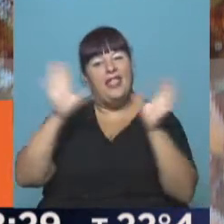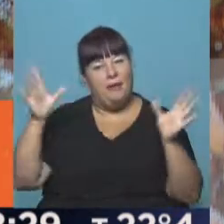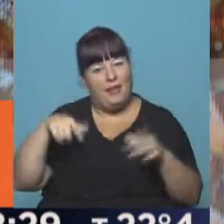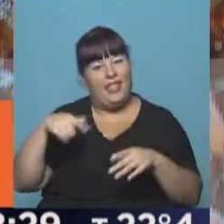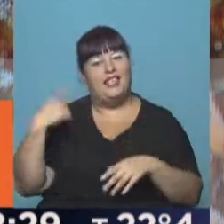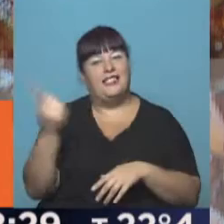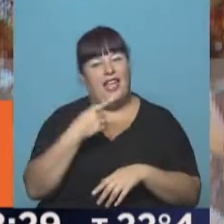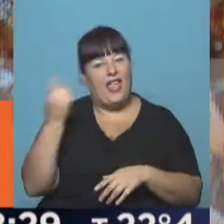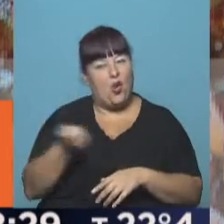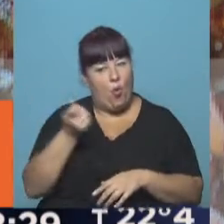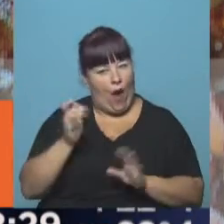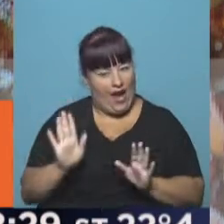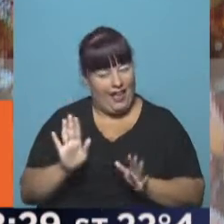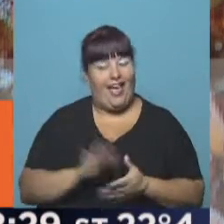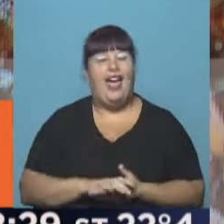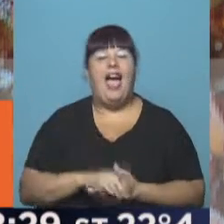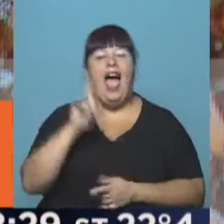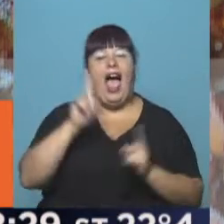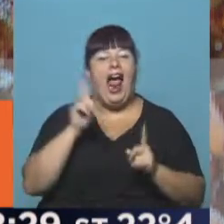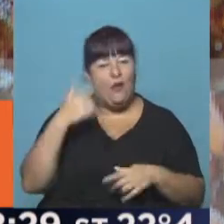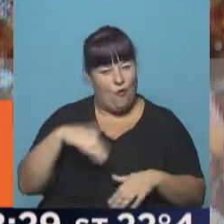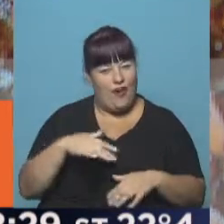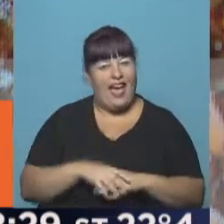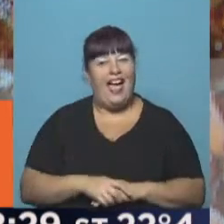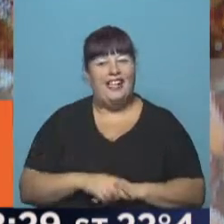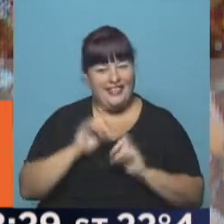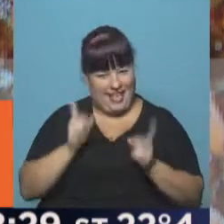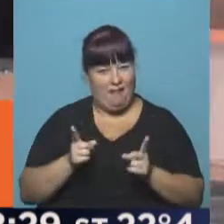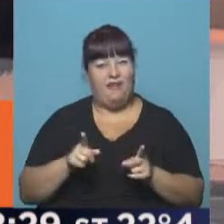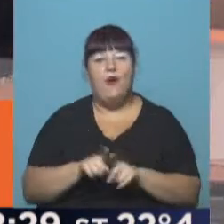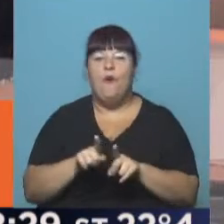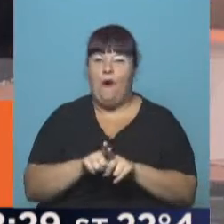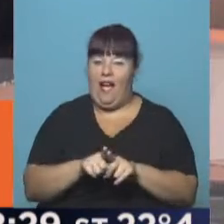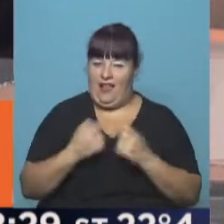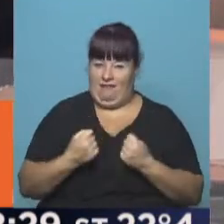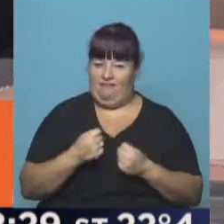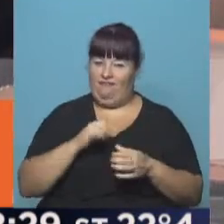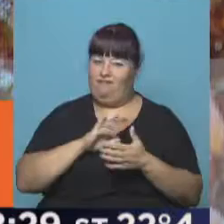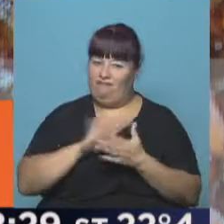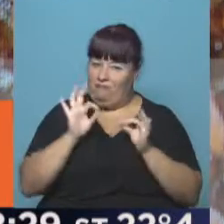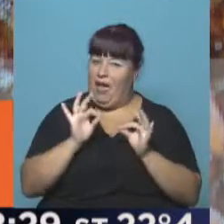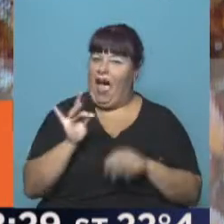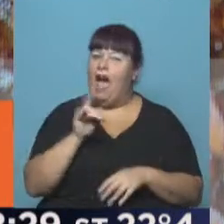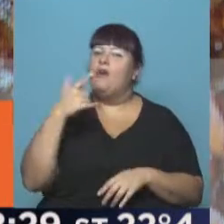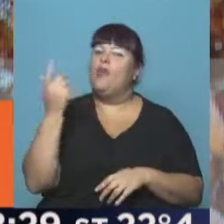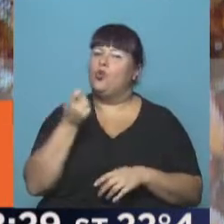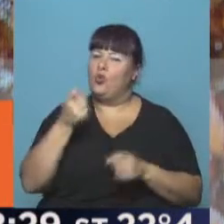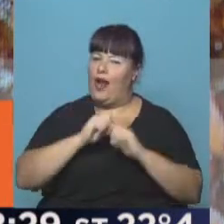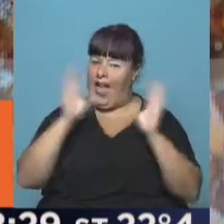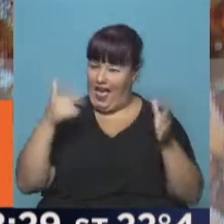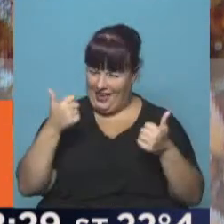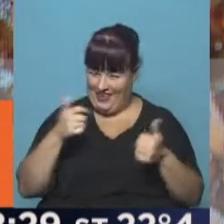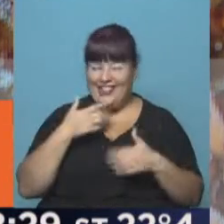de muchas nueras. A ver. Algunas son muy, también tienen un gran aspecto de sororidad. Gracias. Hay muchas suegras muy